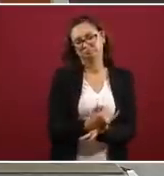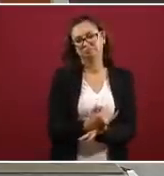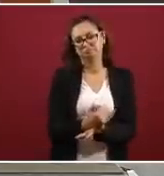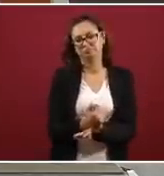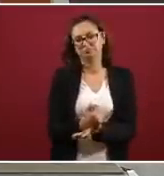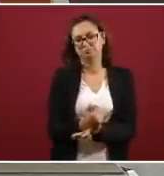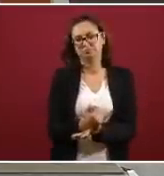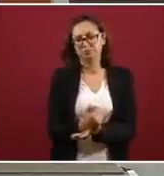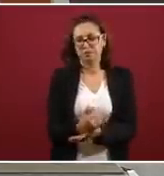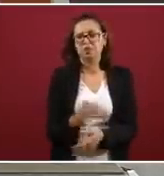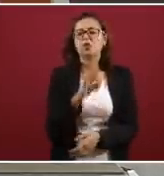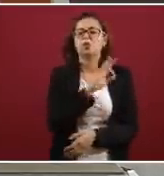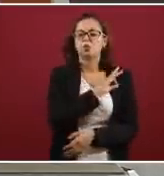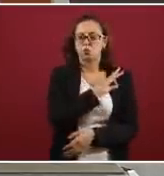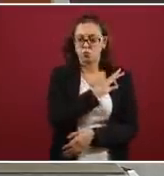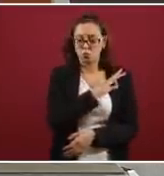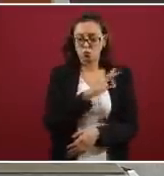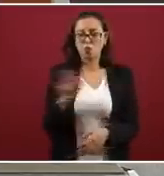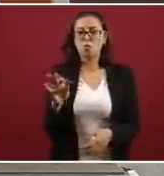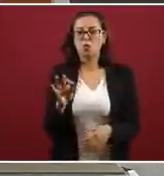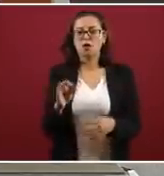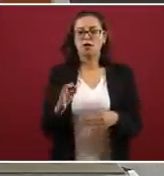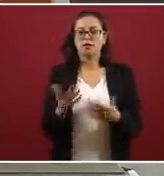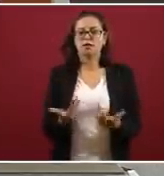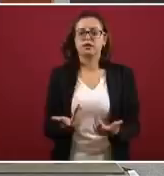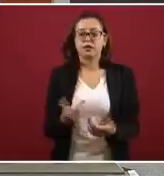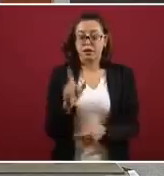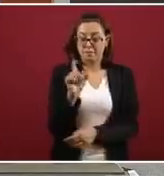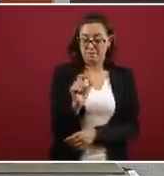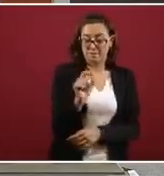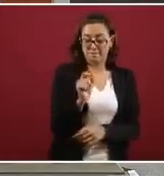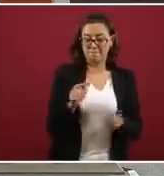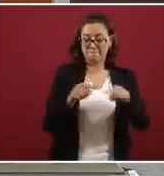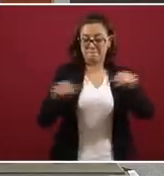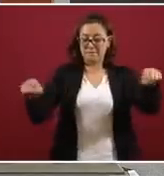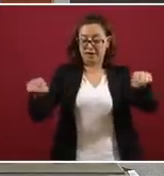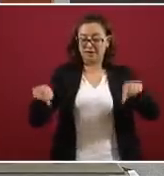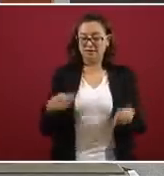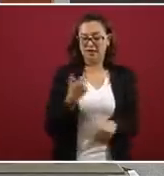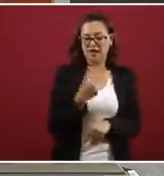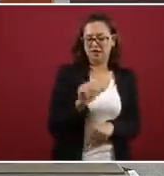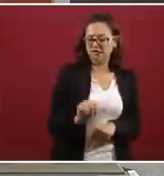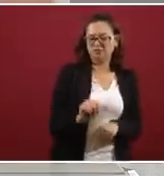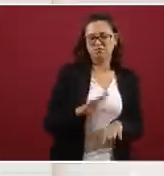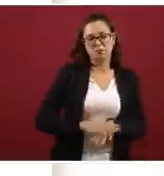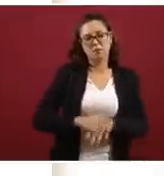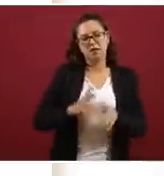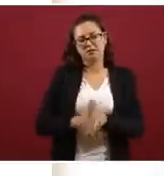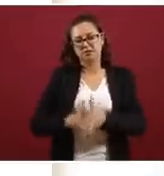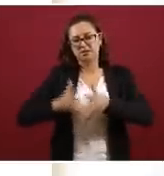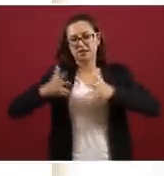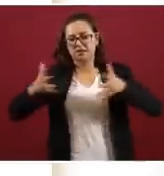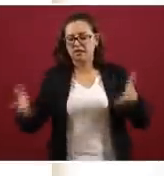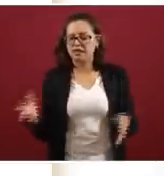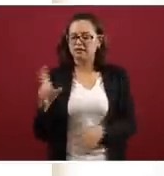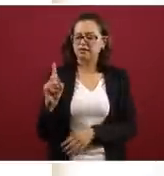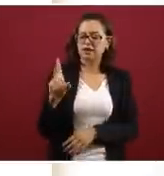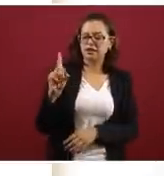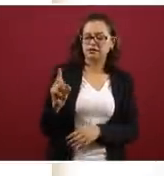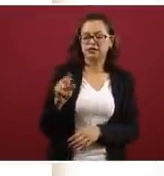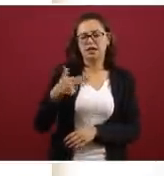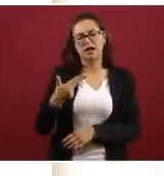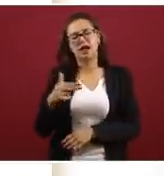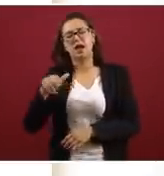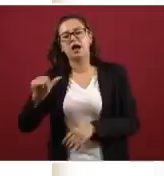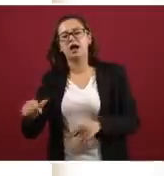que se pase la compra del límite de 20 hectáreas a 30 hectáreas, manteniéndose